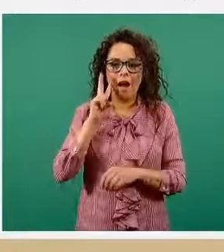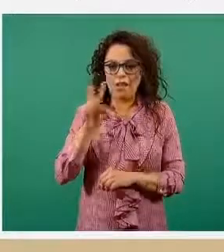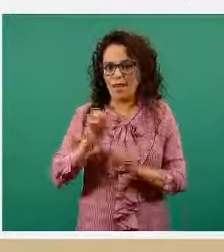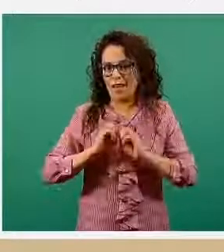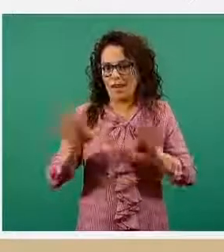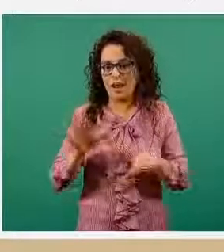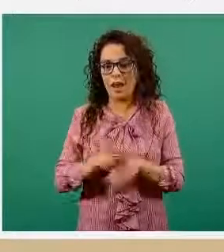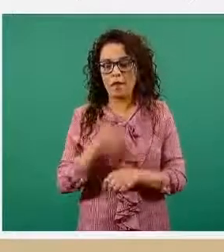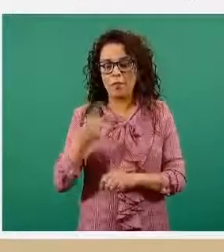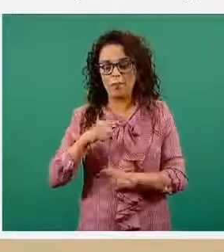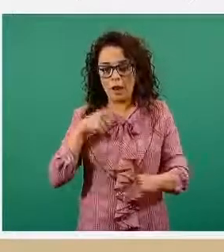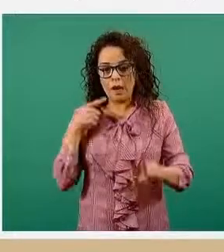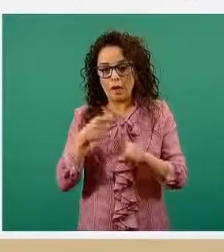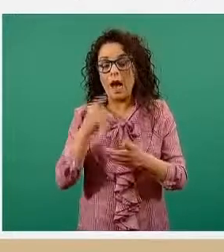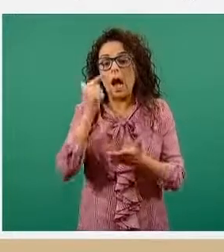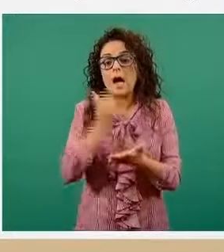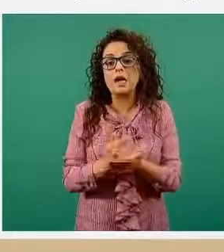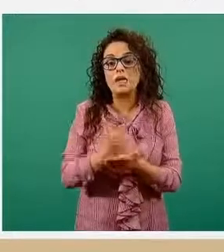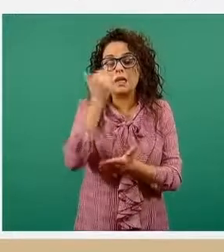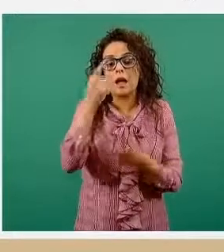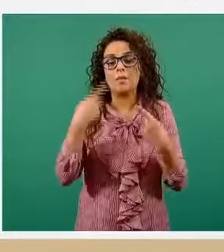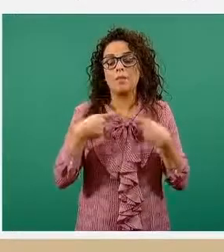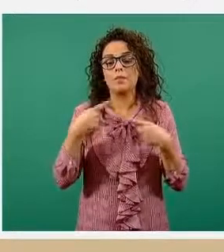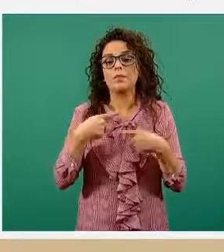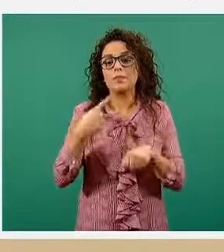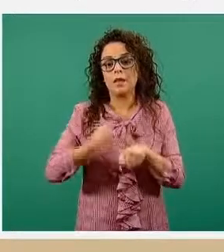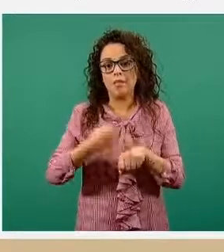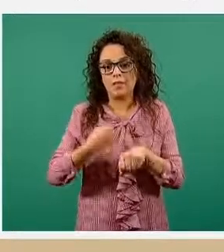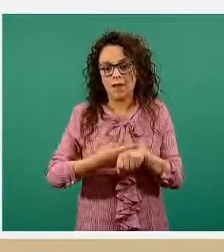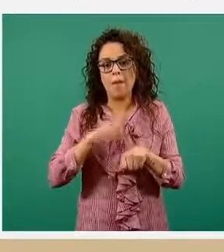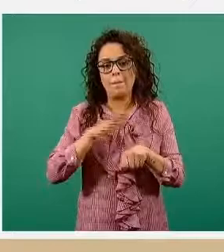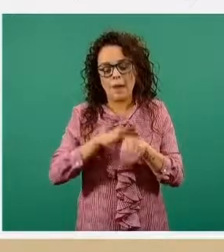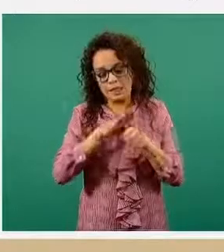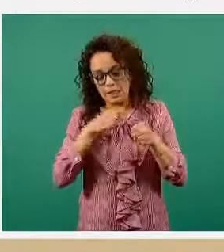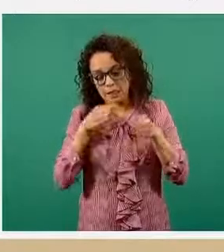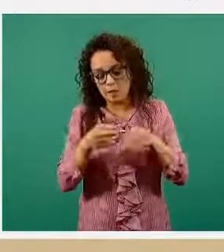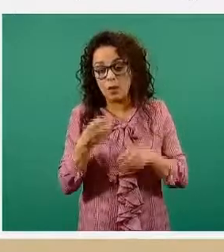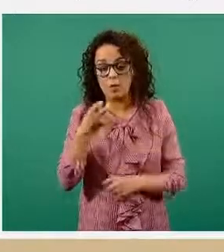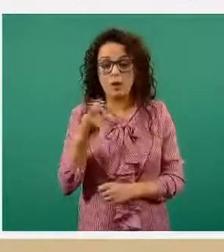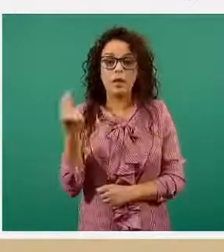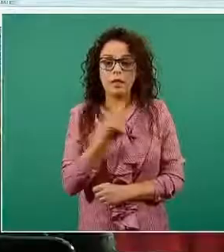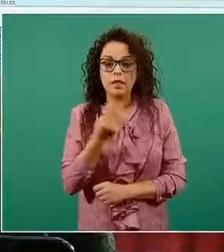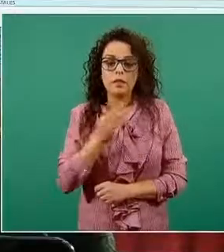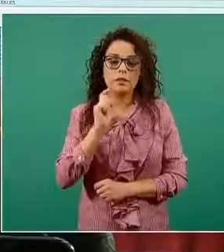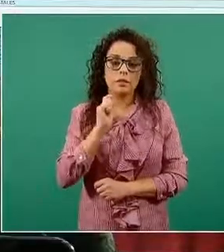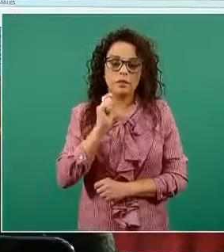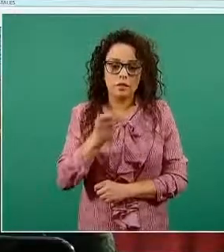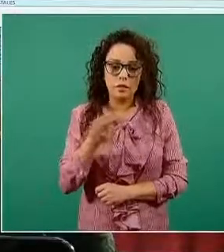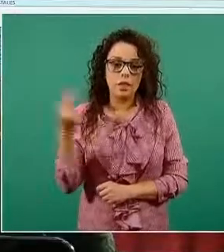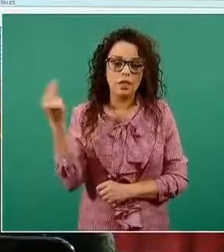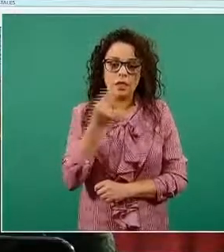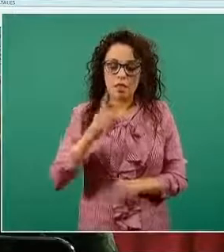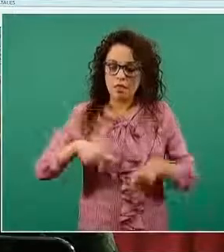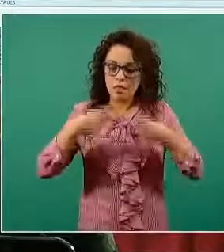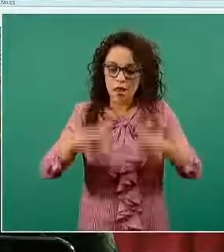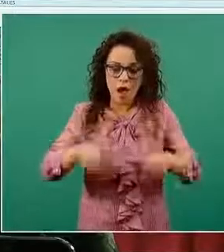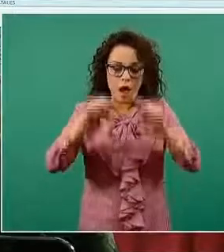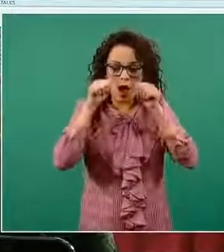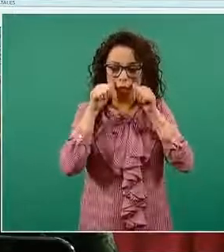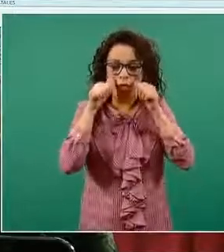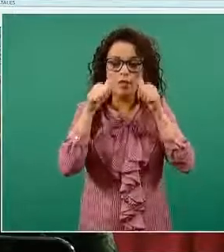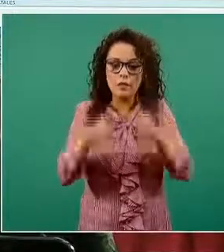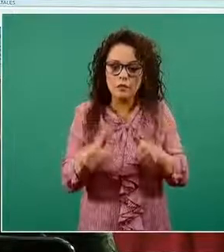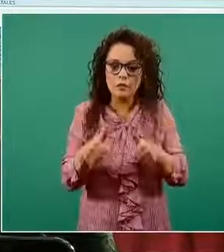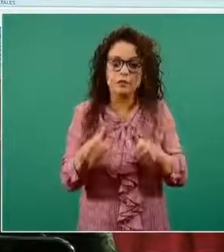en los casos graves de la enfermedad y que por lo tanto necesitan obviamente de una capacidad de respuesta por parte